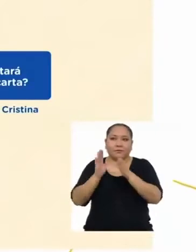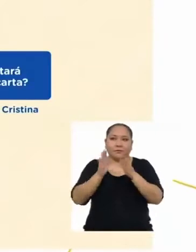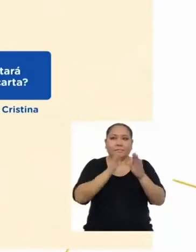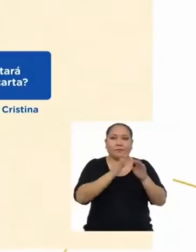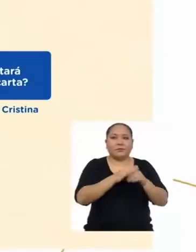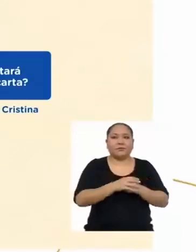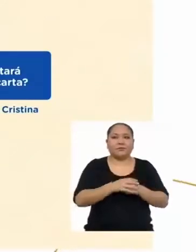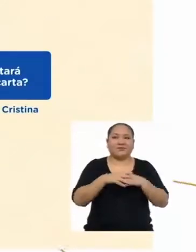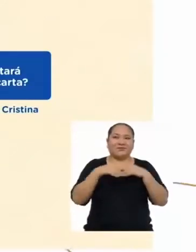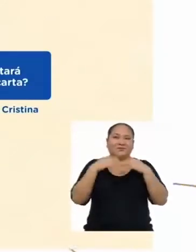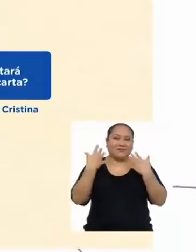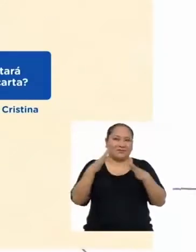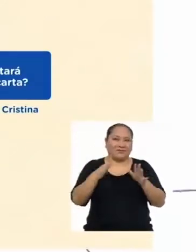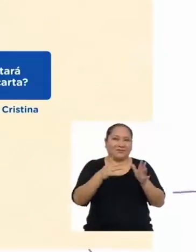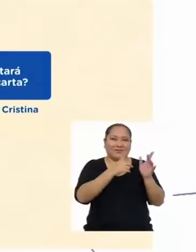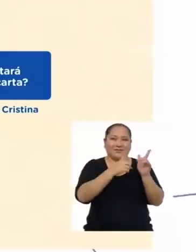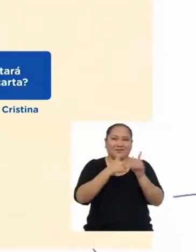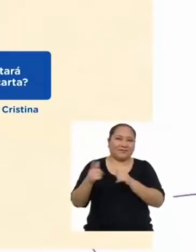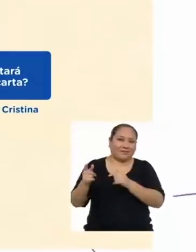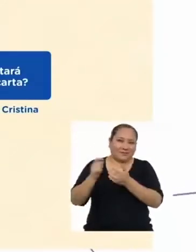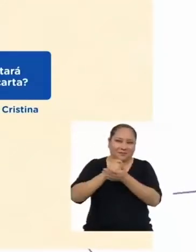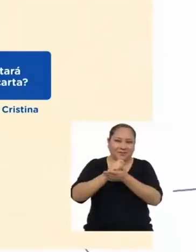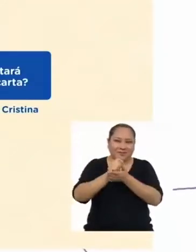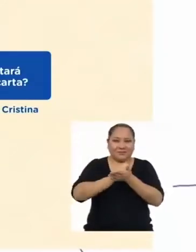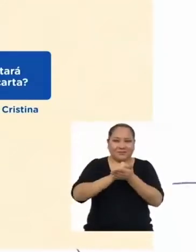estamos listos para escribir.